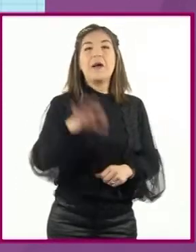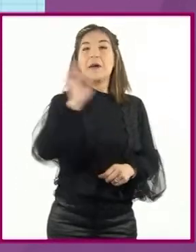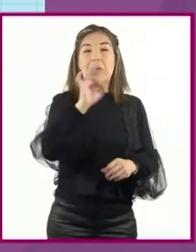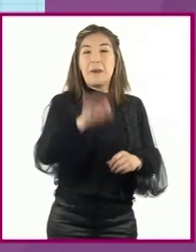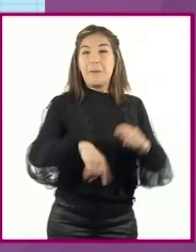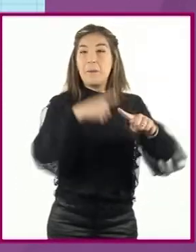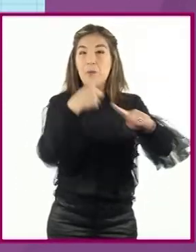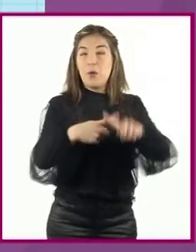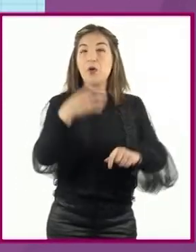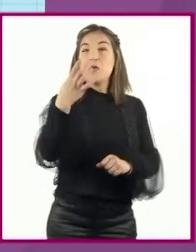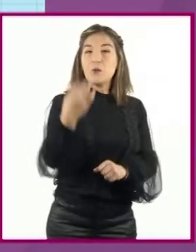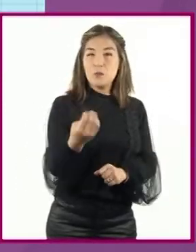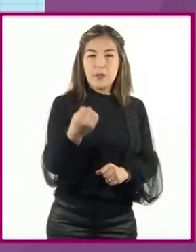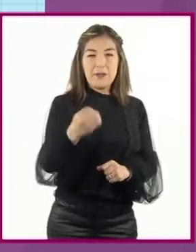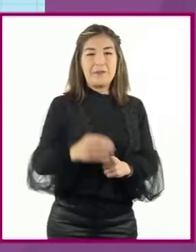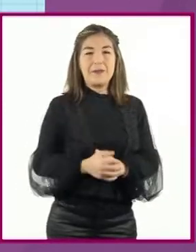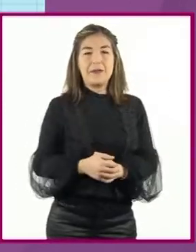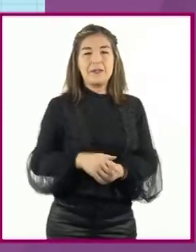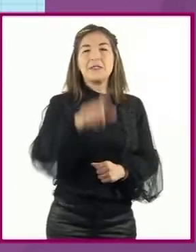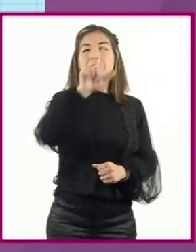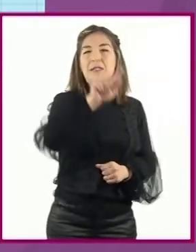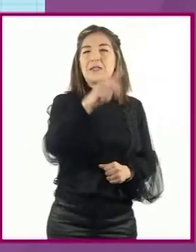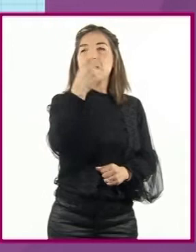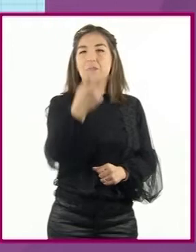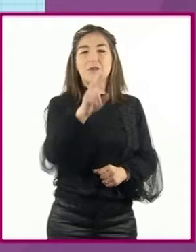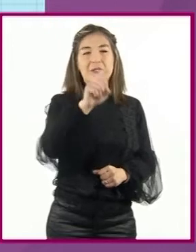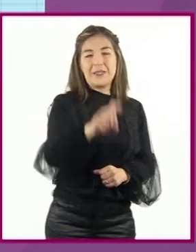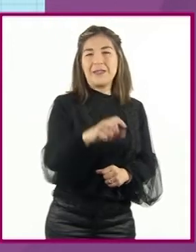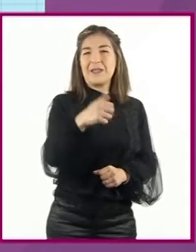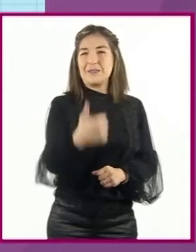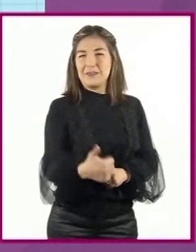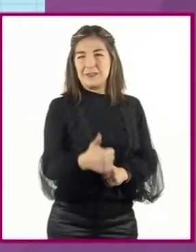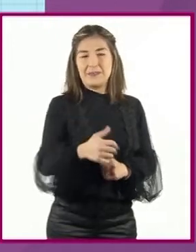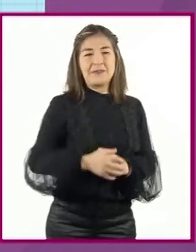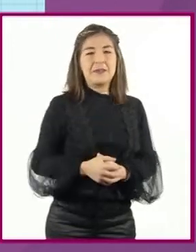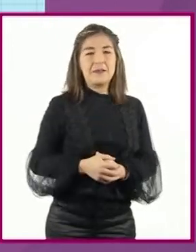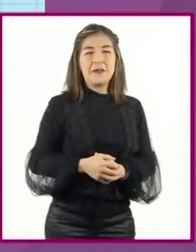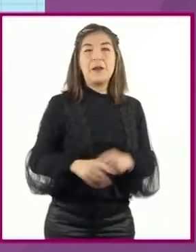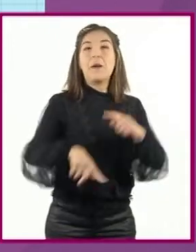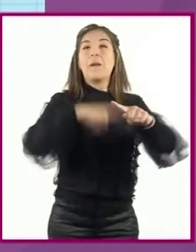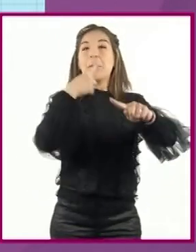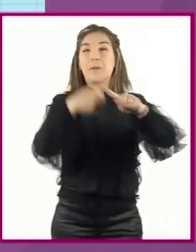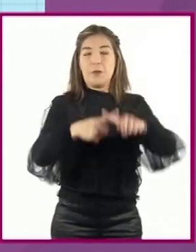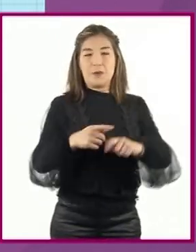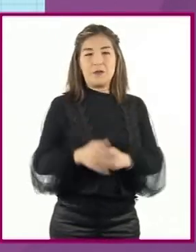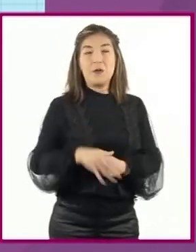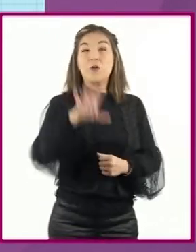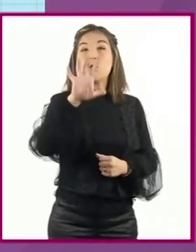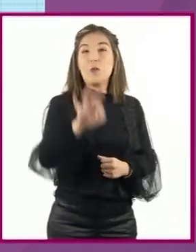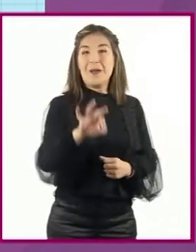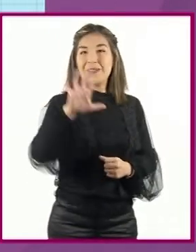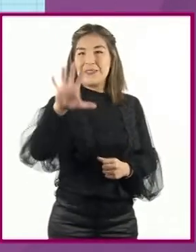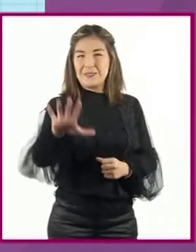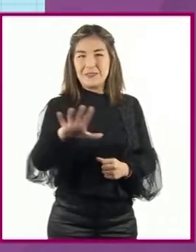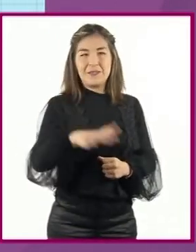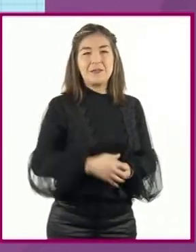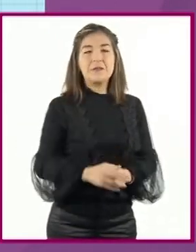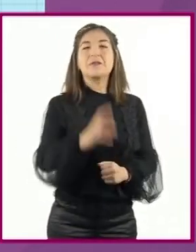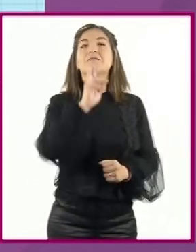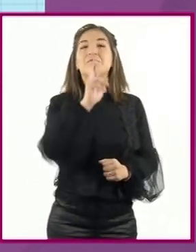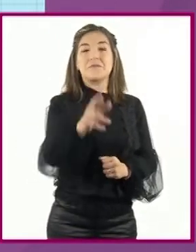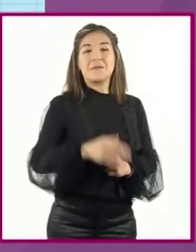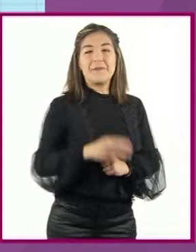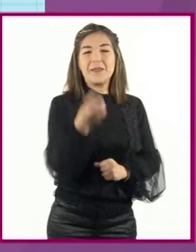9, obtenemos 72 36avos. Si los multiplicamos por 45,